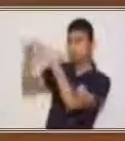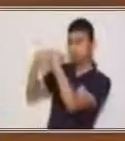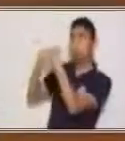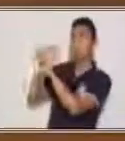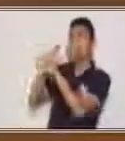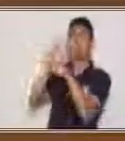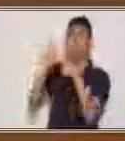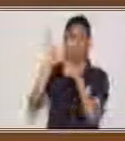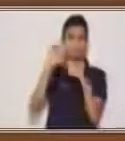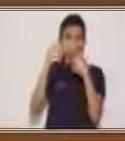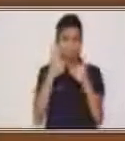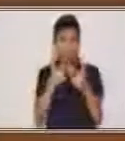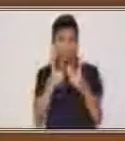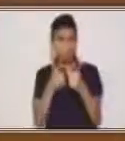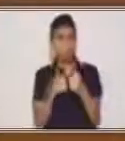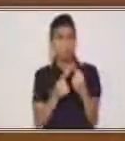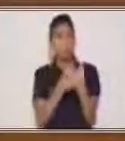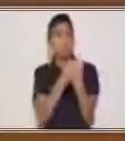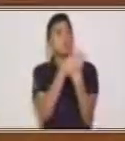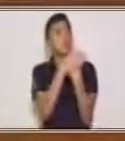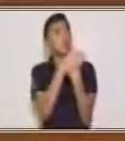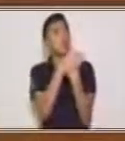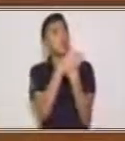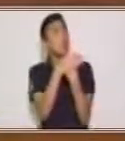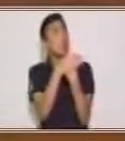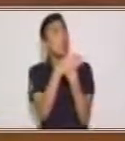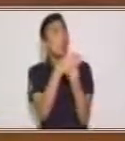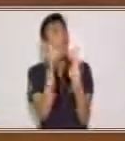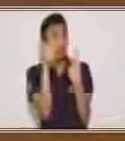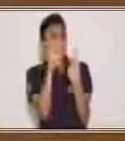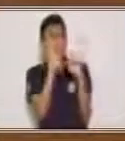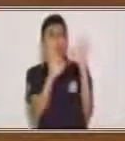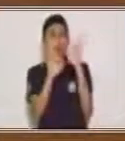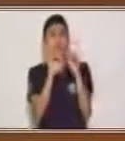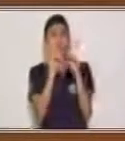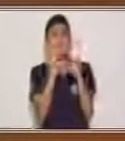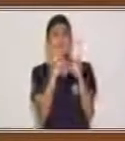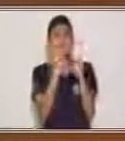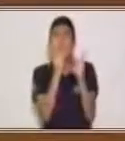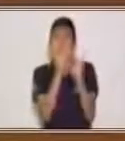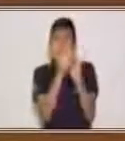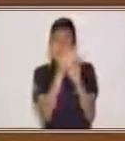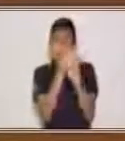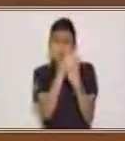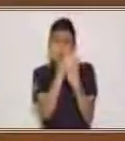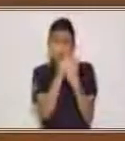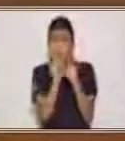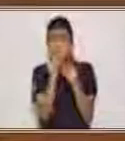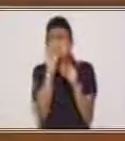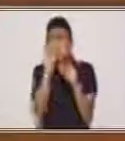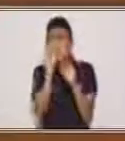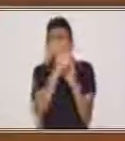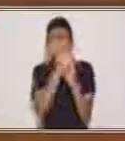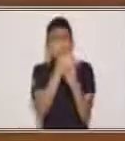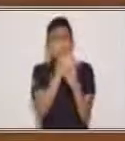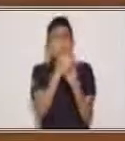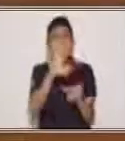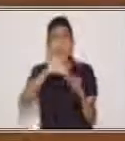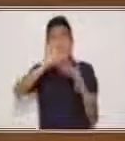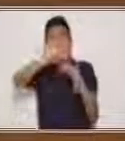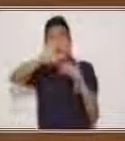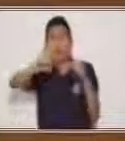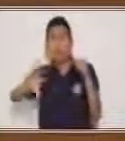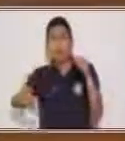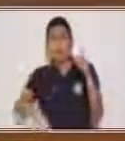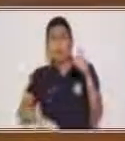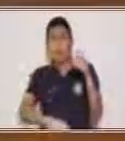funcionaba. Coloqué mi vela, inclusive si fuera una vela más pequeña, hasta lo hubiéramos visto flotar. Encendí la vela